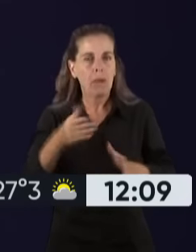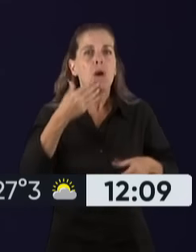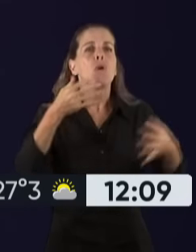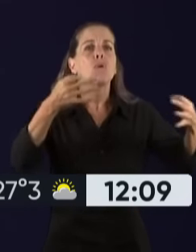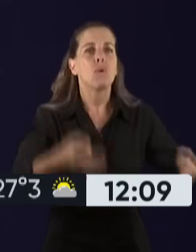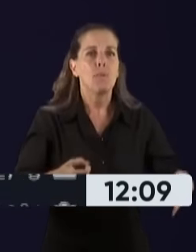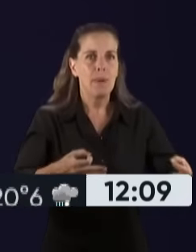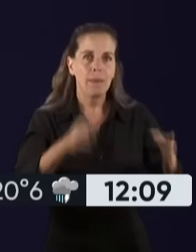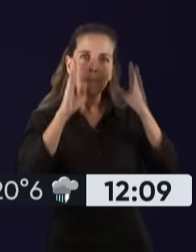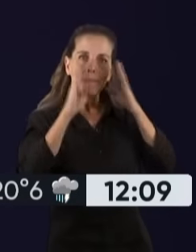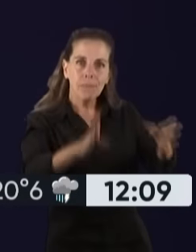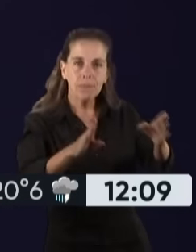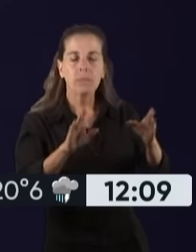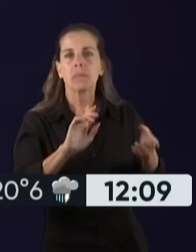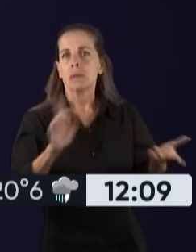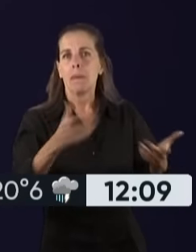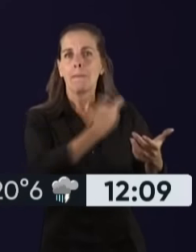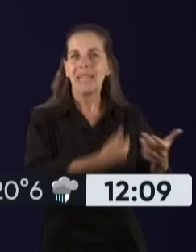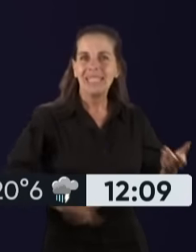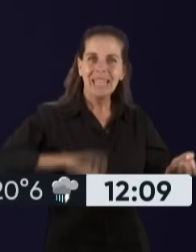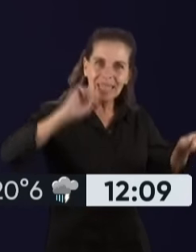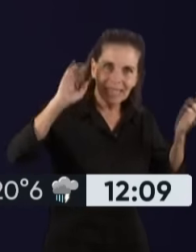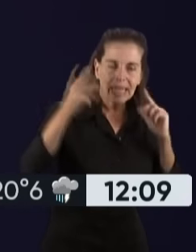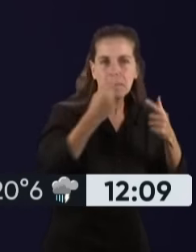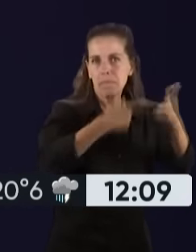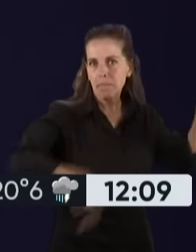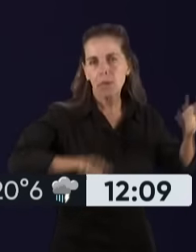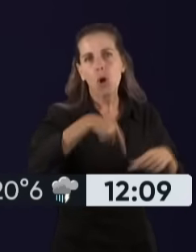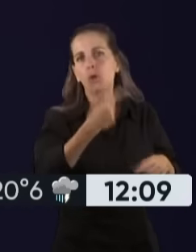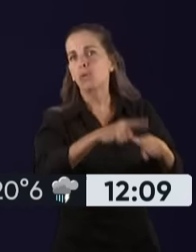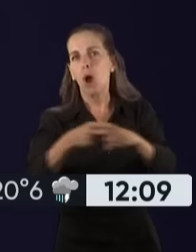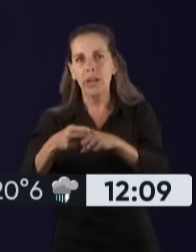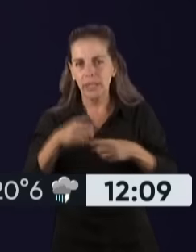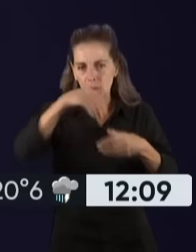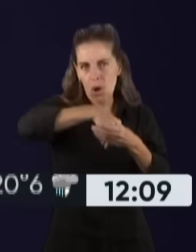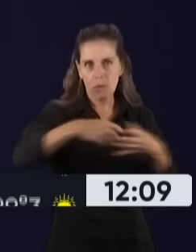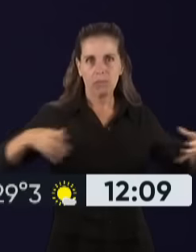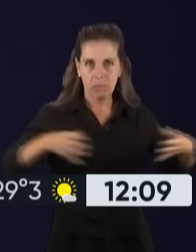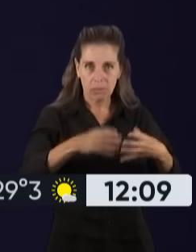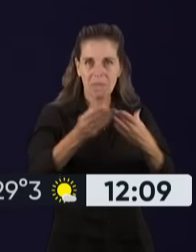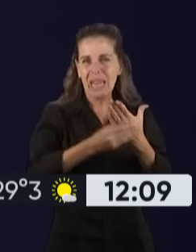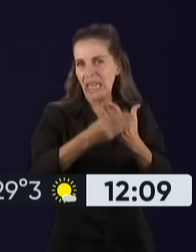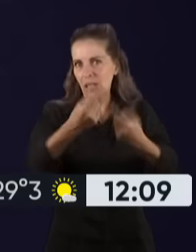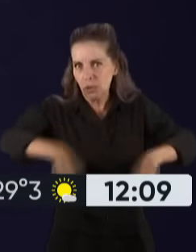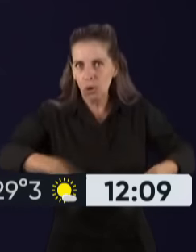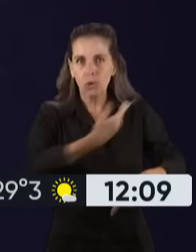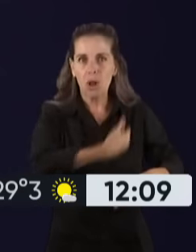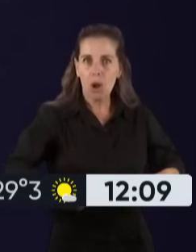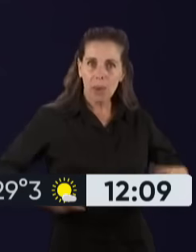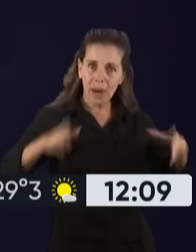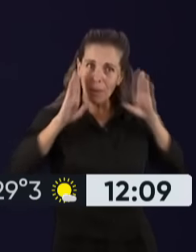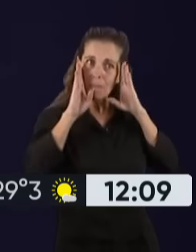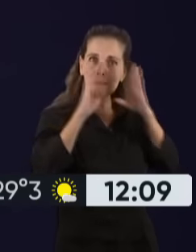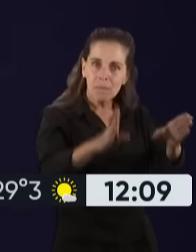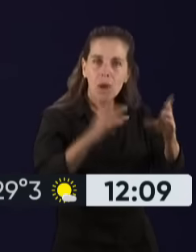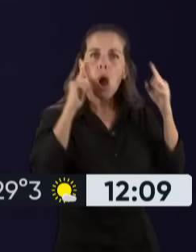a correr ni el presidente de la nación ni ningún otro funcionario del gabinete de lo del Norte que